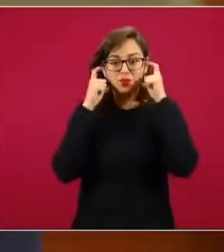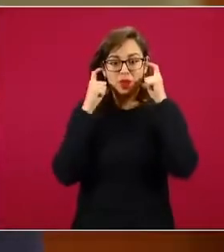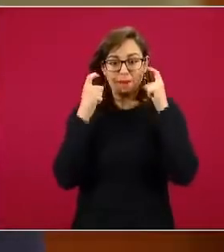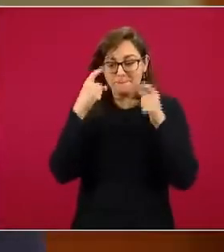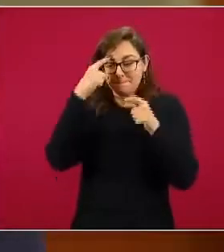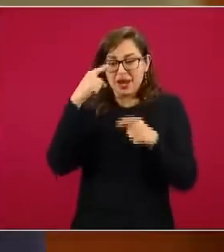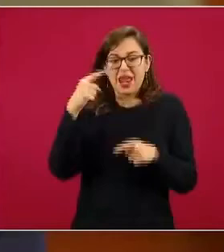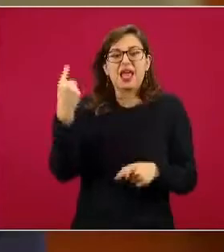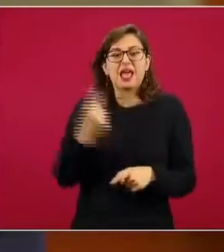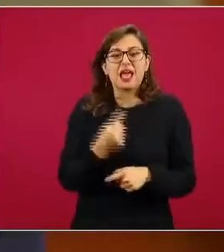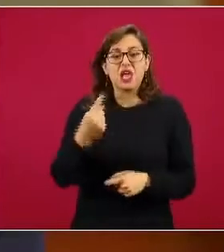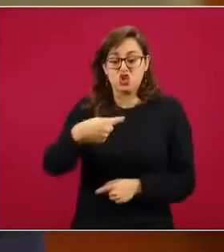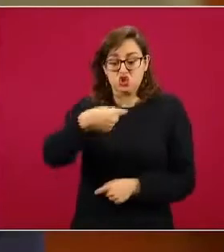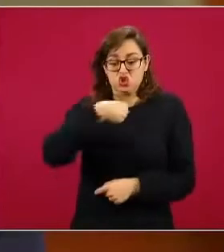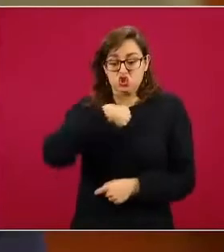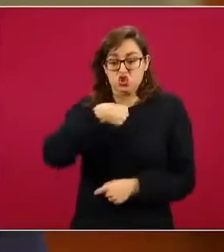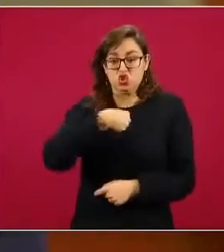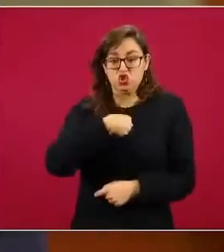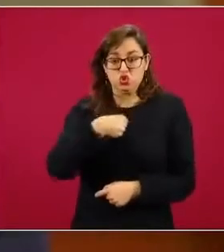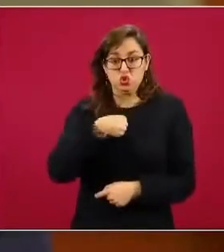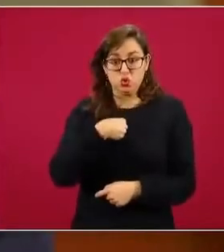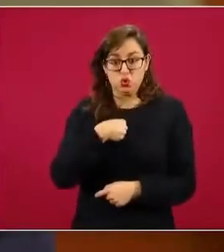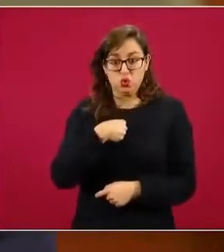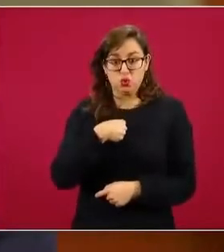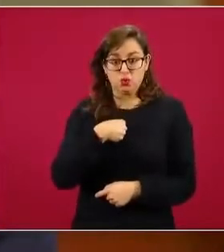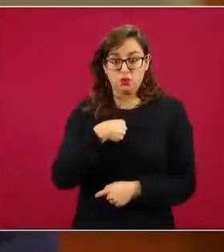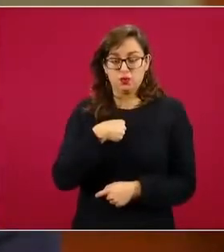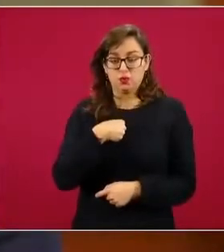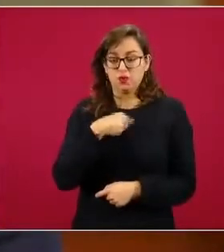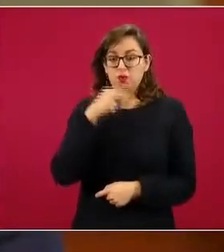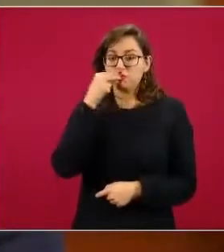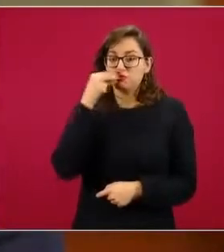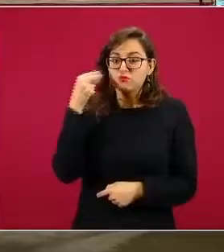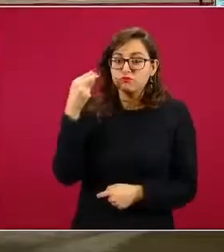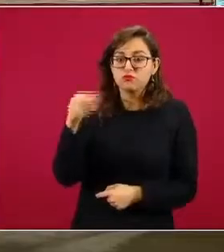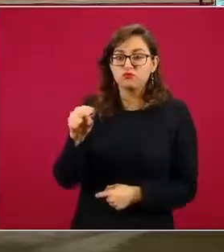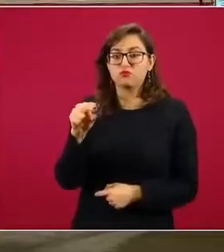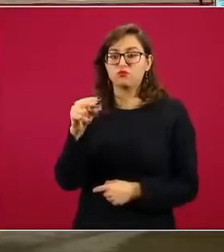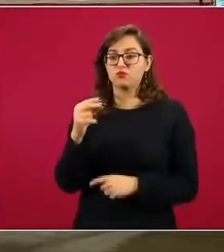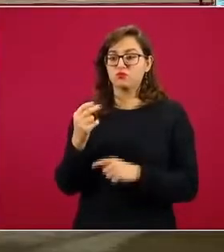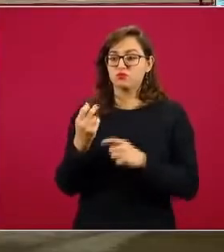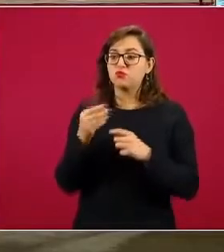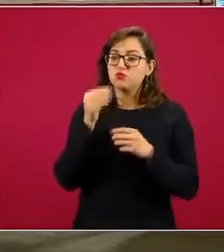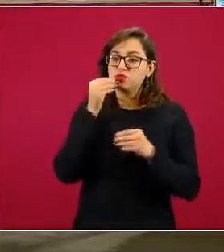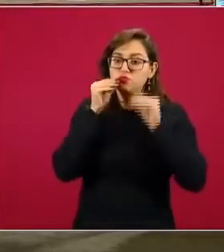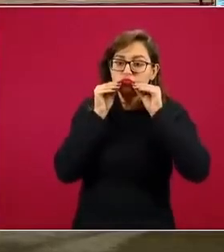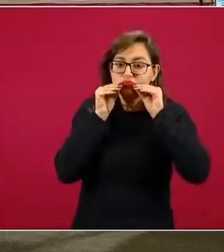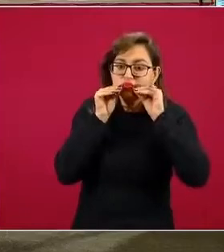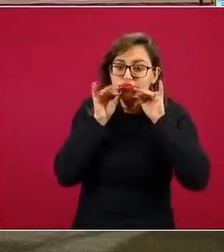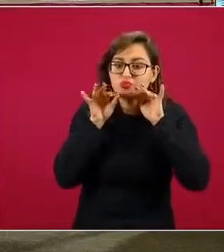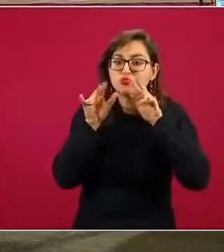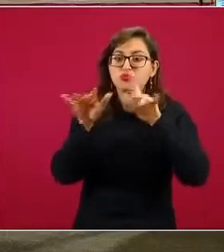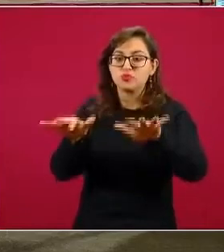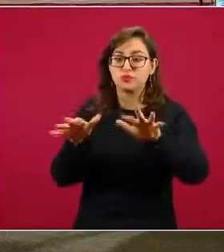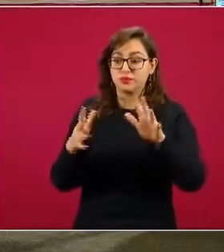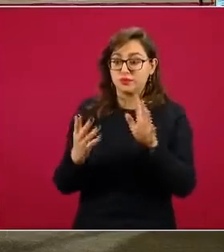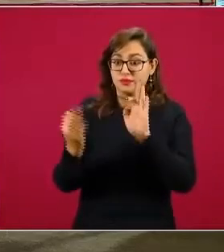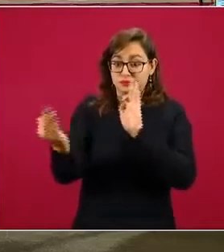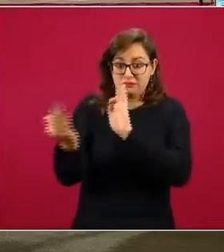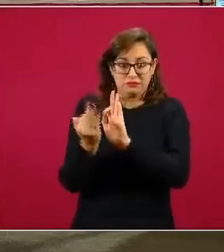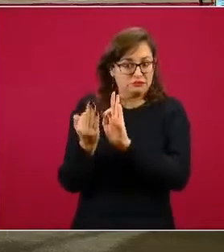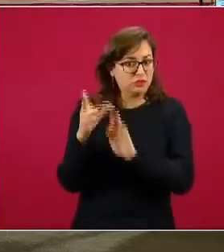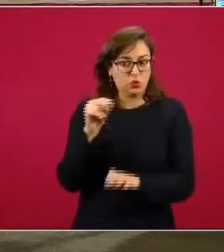para que yo no le escupa a mi vecino si está a menos de metro y medio, que no debería de estar de cualquier